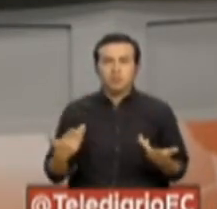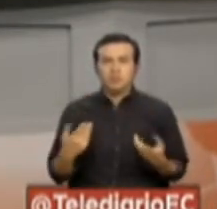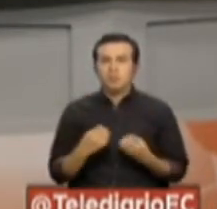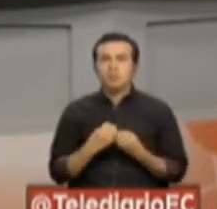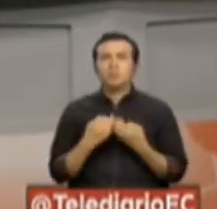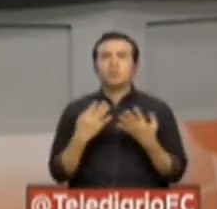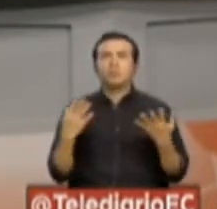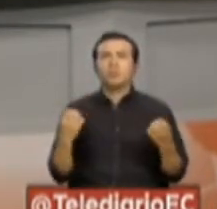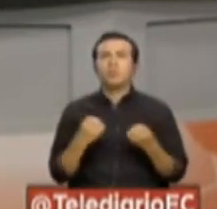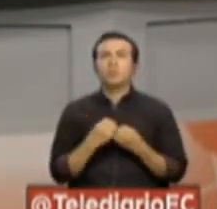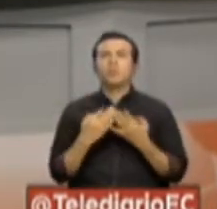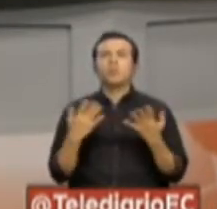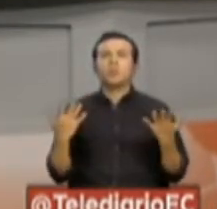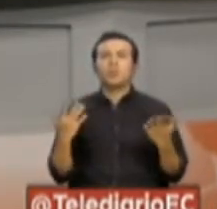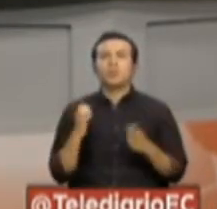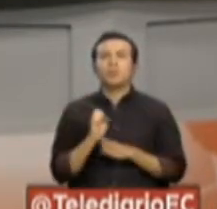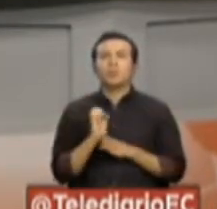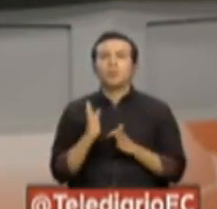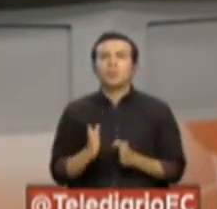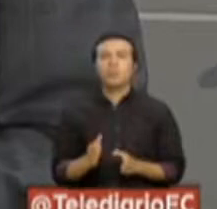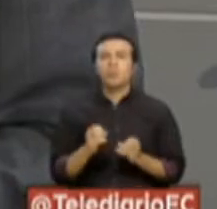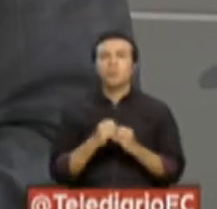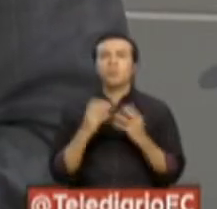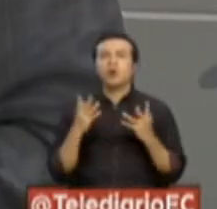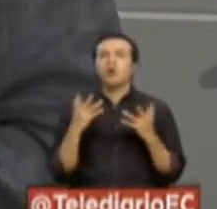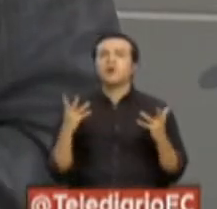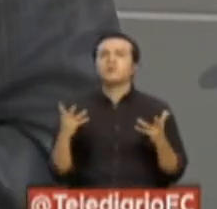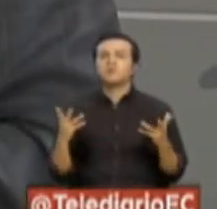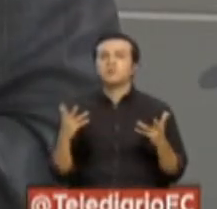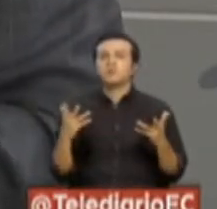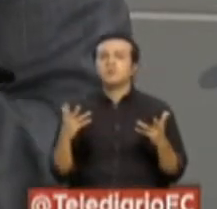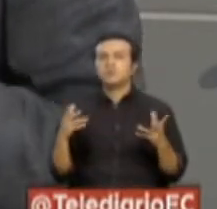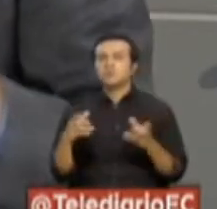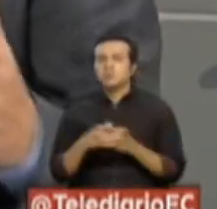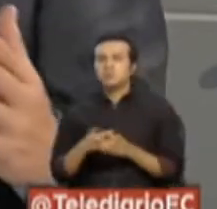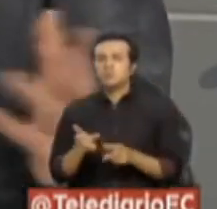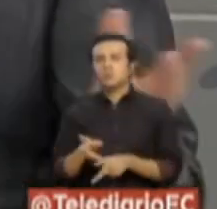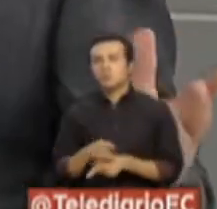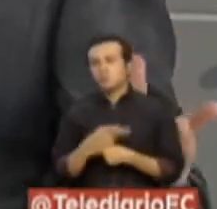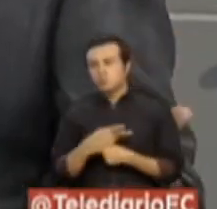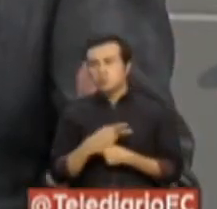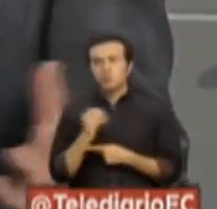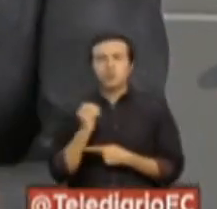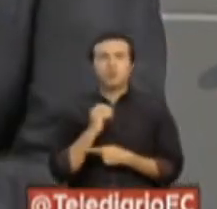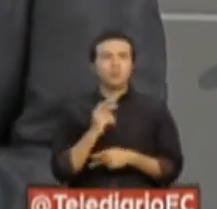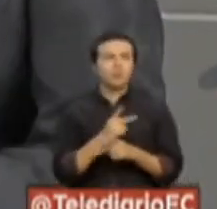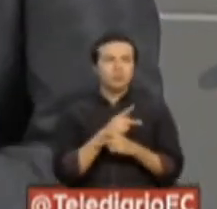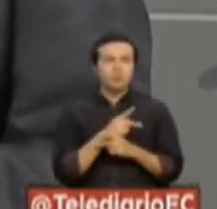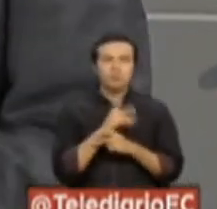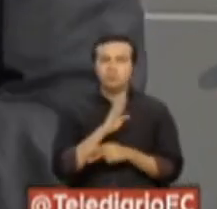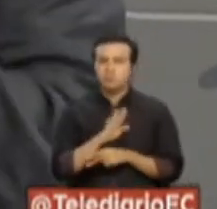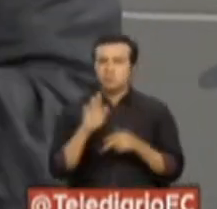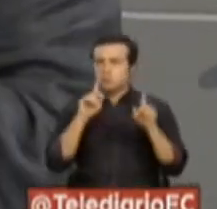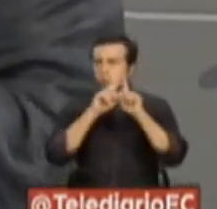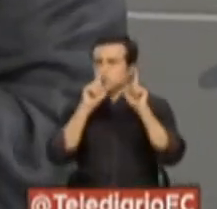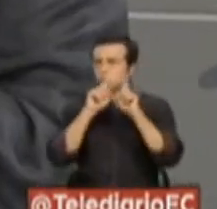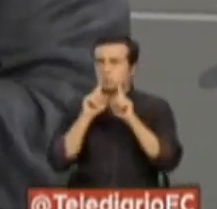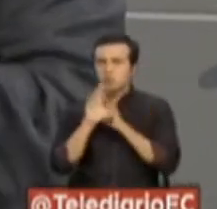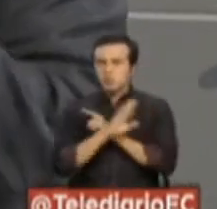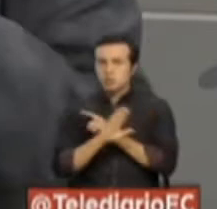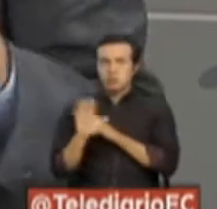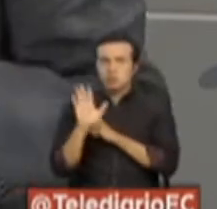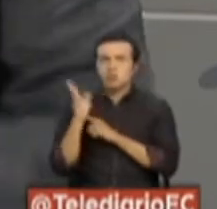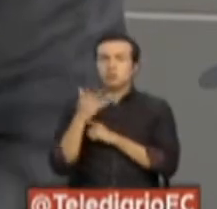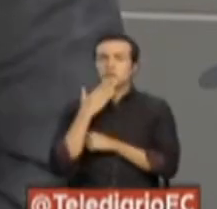¿Cuántos miles de ecuatorianos, si podemos hablar de unidades productivas o de productores de manera independiente, están